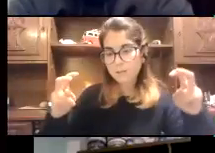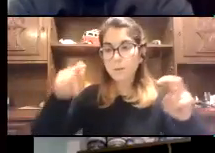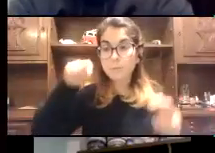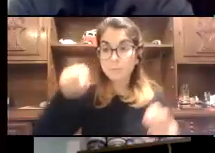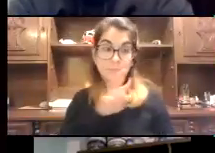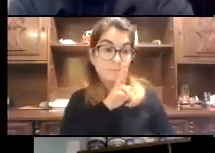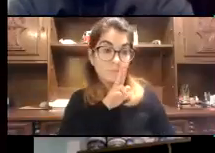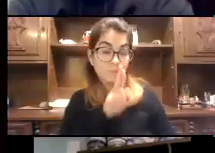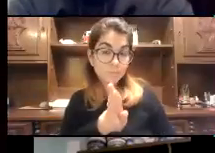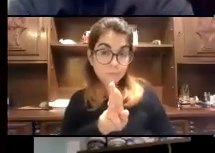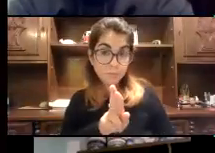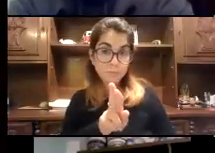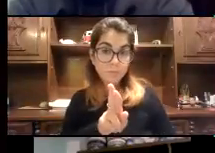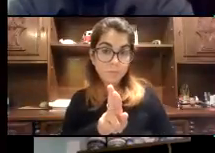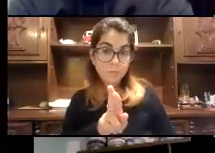esos modelos